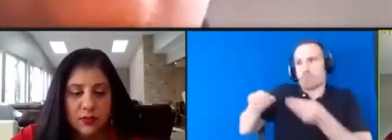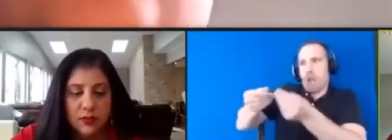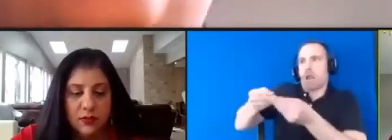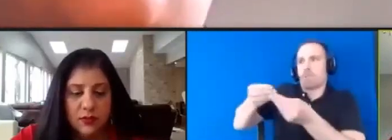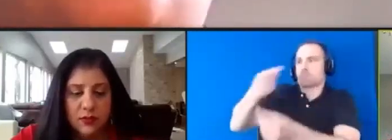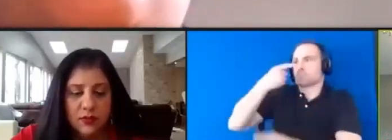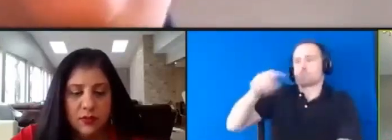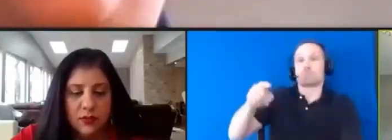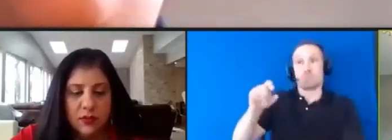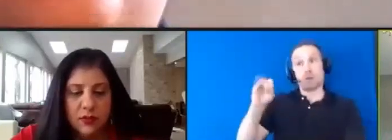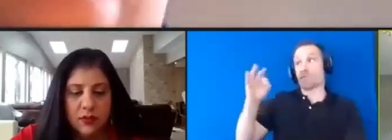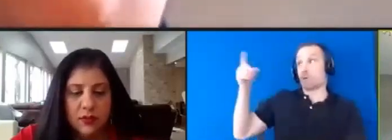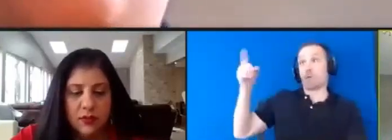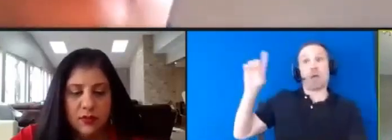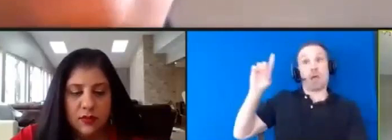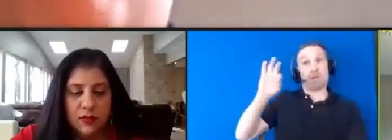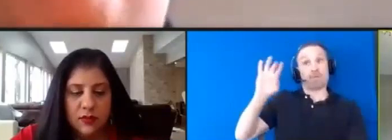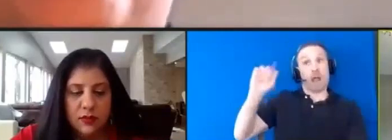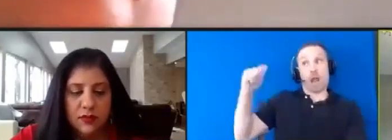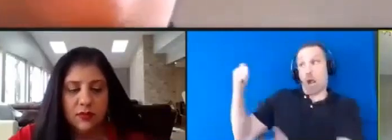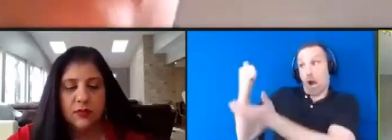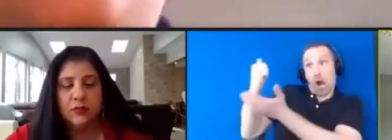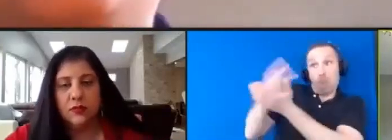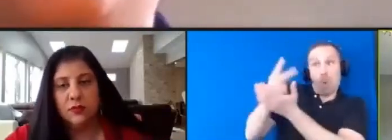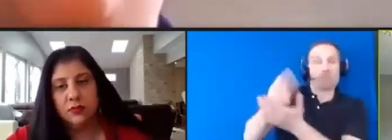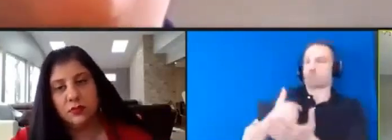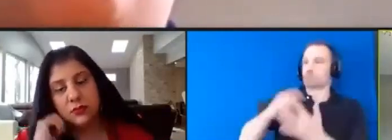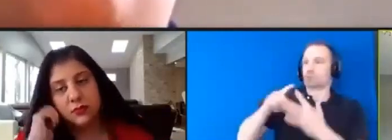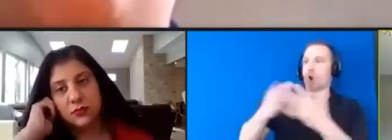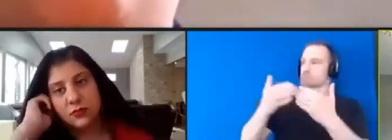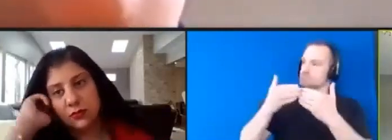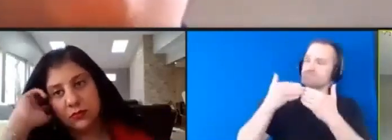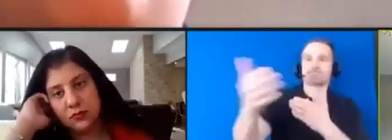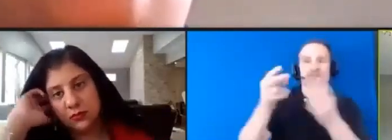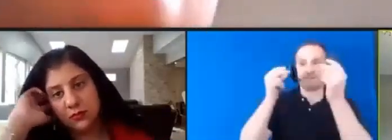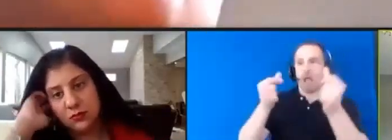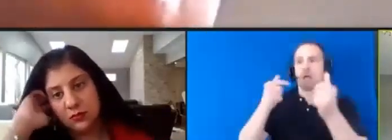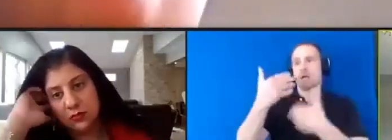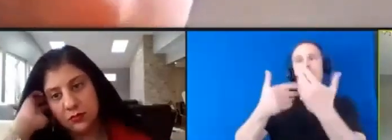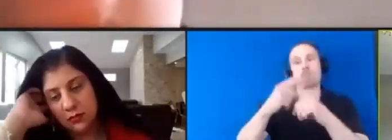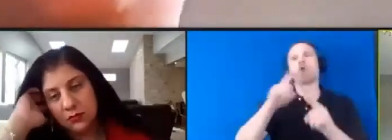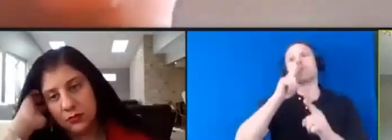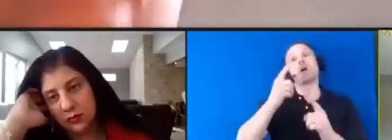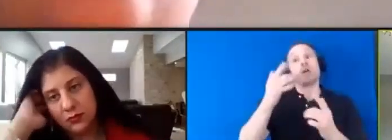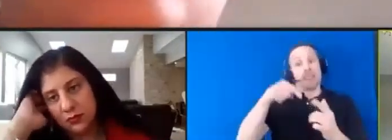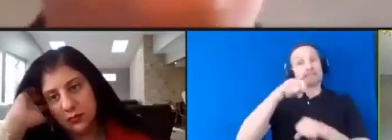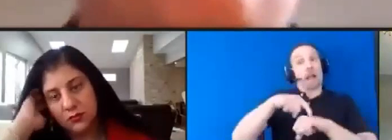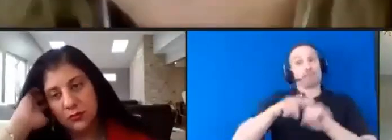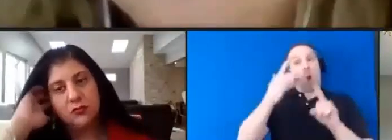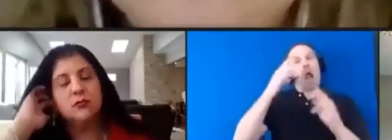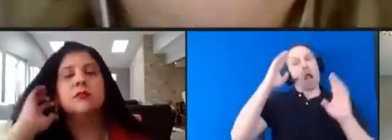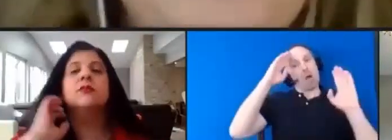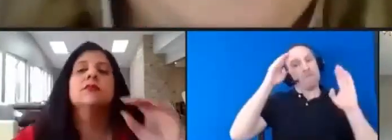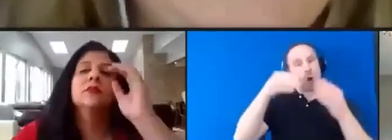drogas y dice vamos a hacer esto es una una emergencia de comunidad